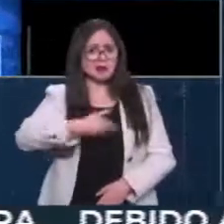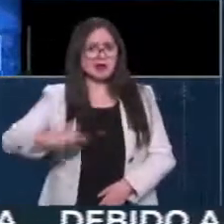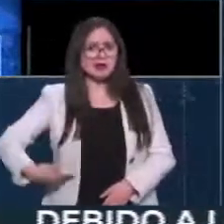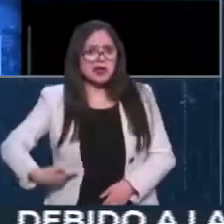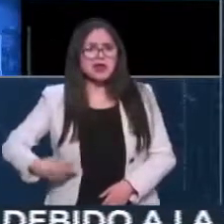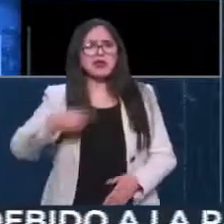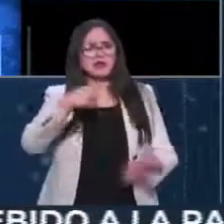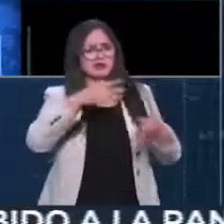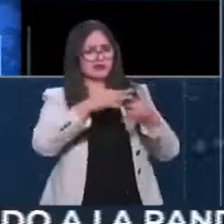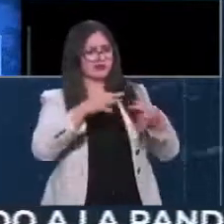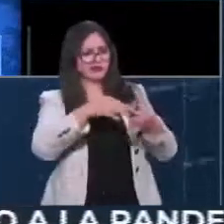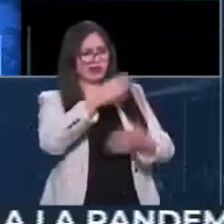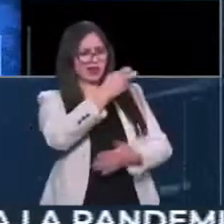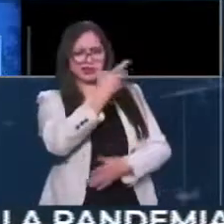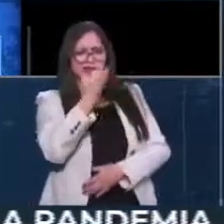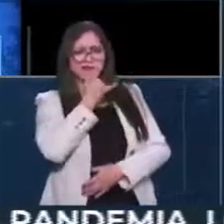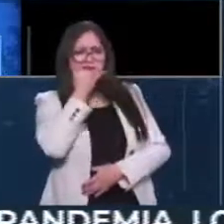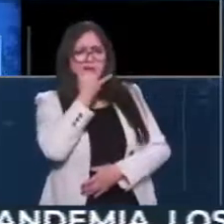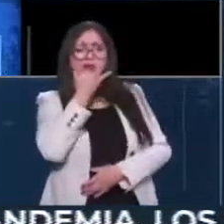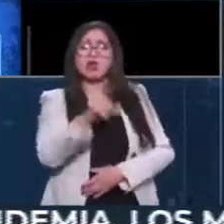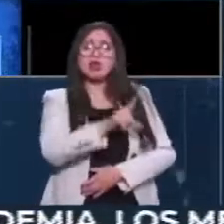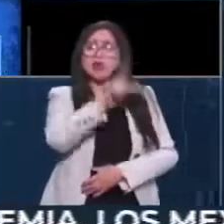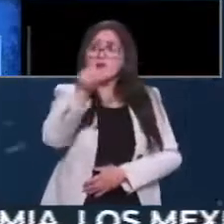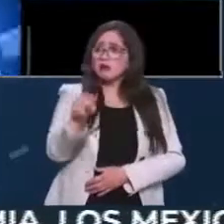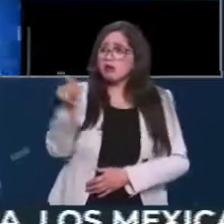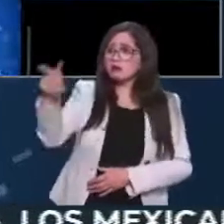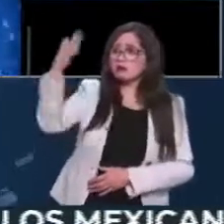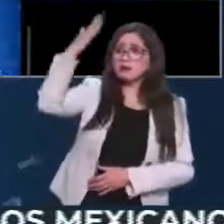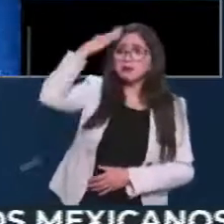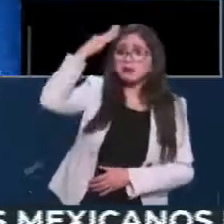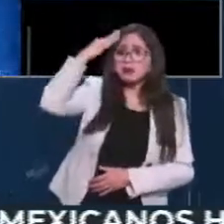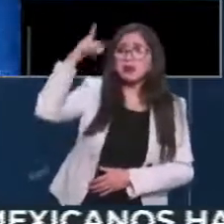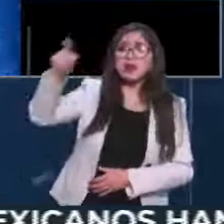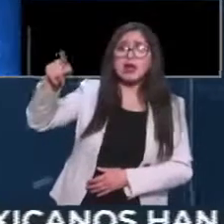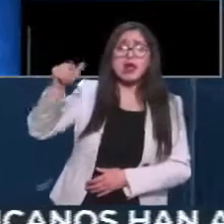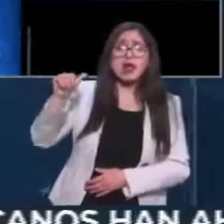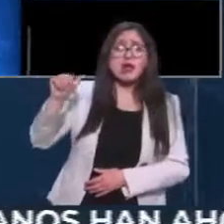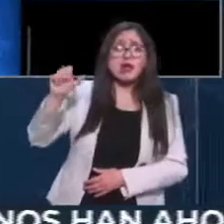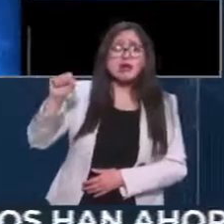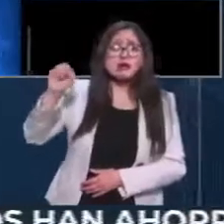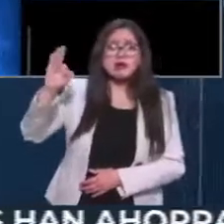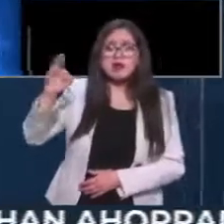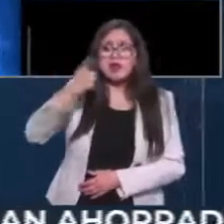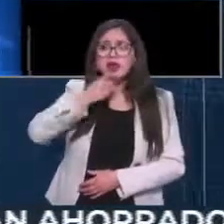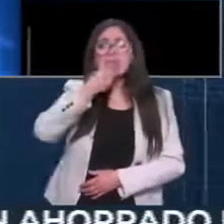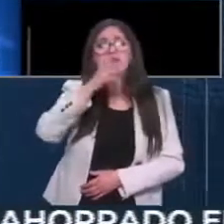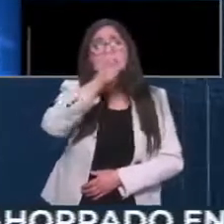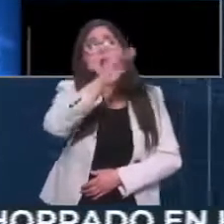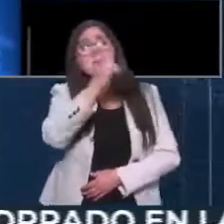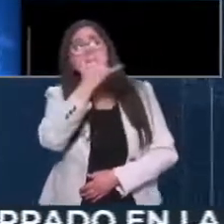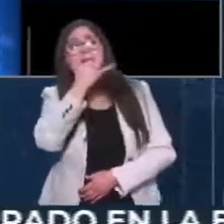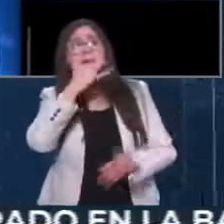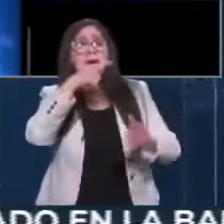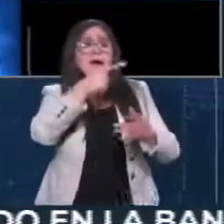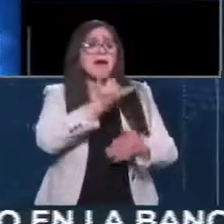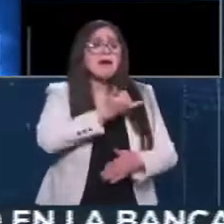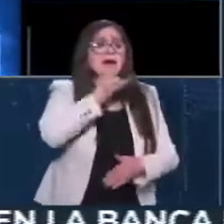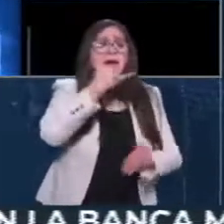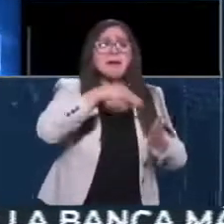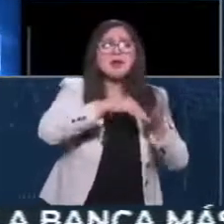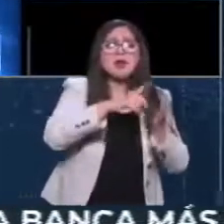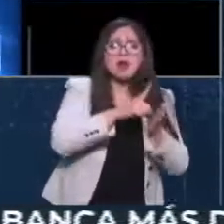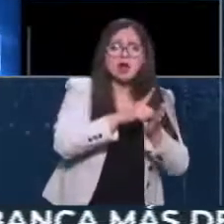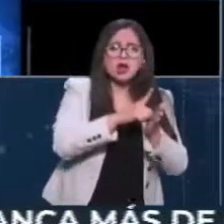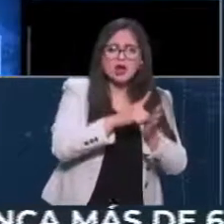metodología, y se cierra esa historia que es muy vergonzosa en una entidad que se expresaría o